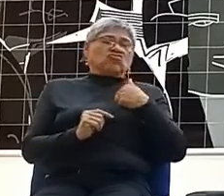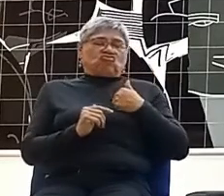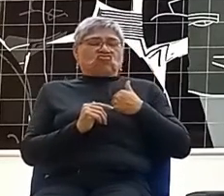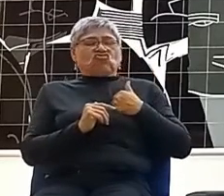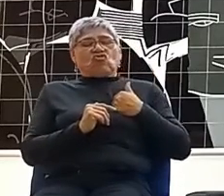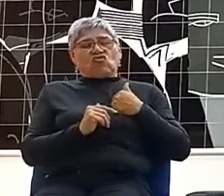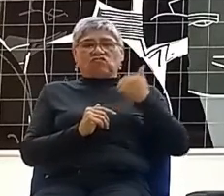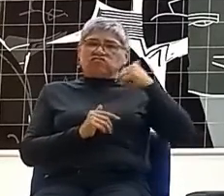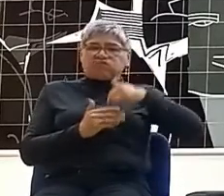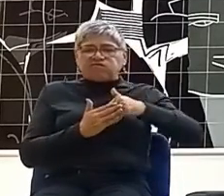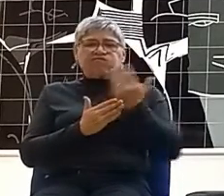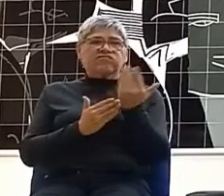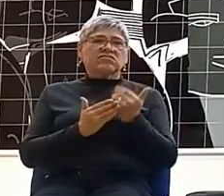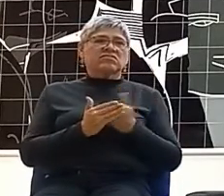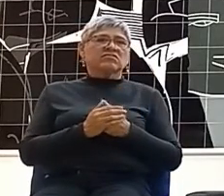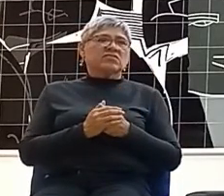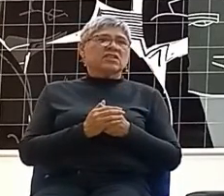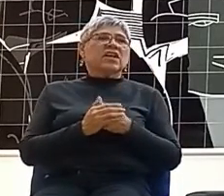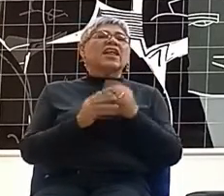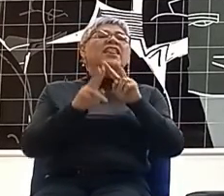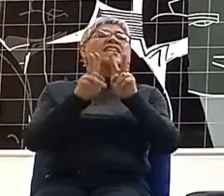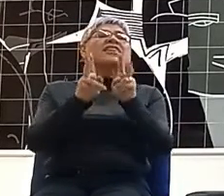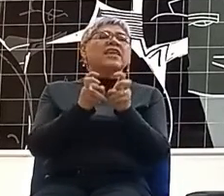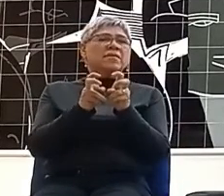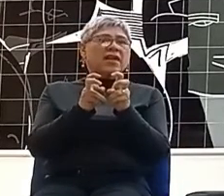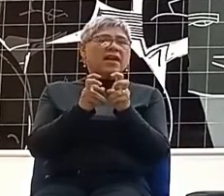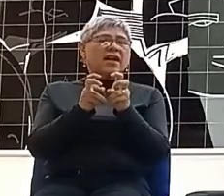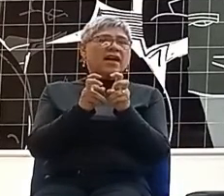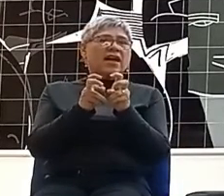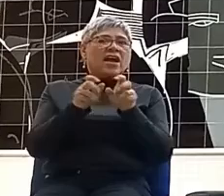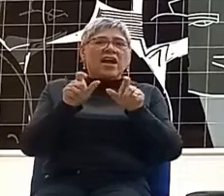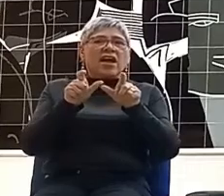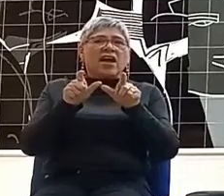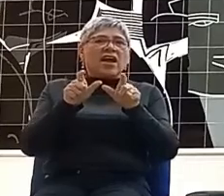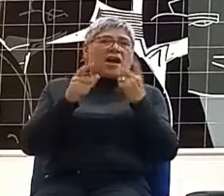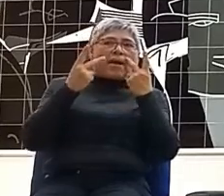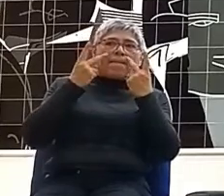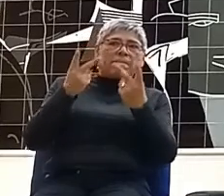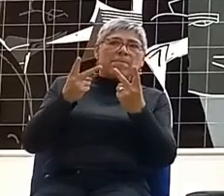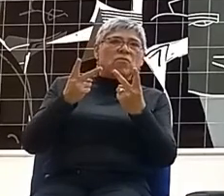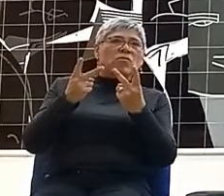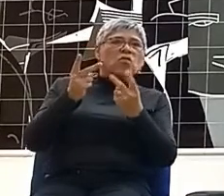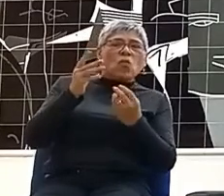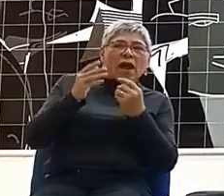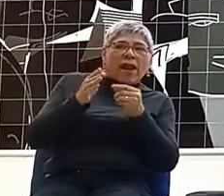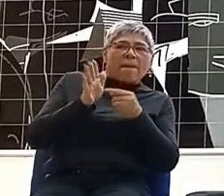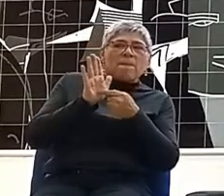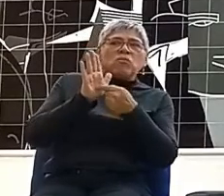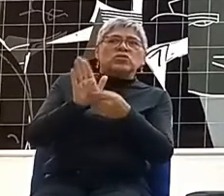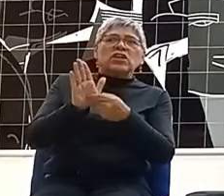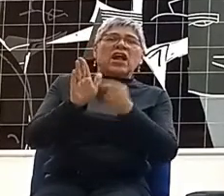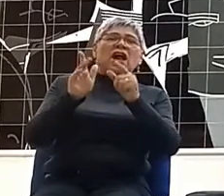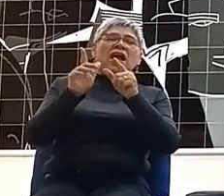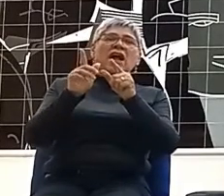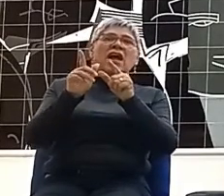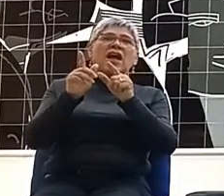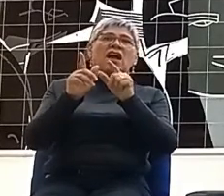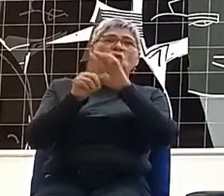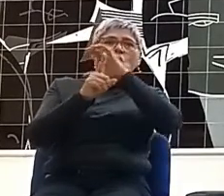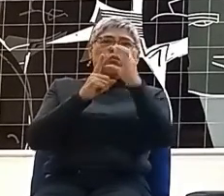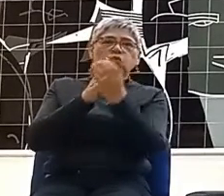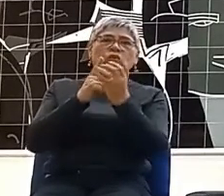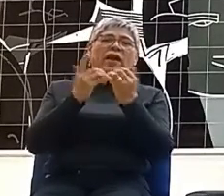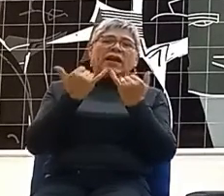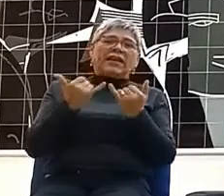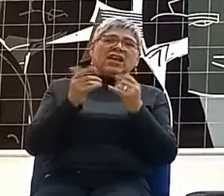pionero, que fue el tema de mirar la ciudad y de mirar la cultura popular. Entonces esa fue una